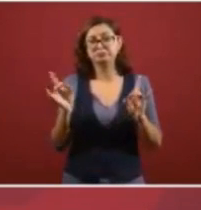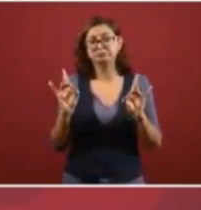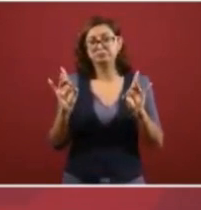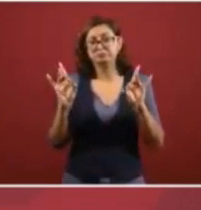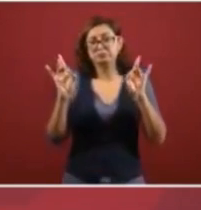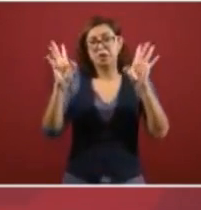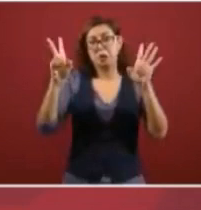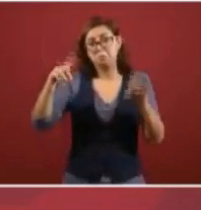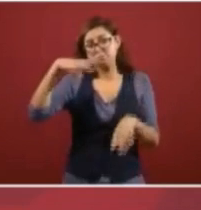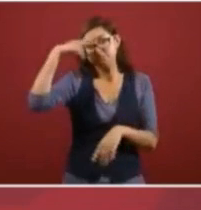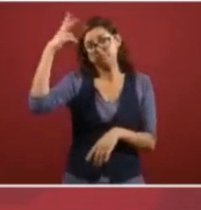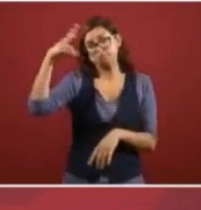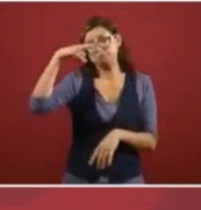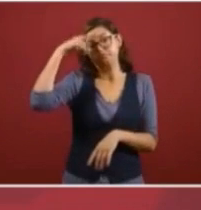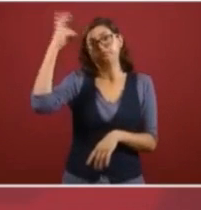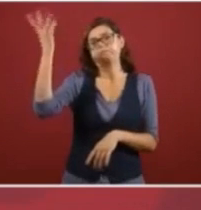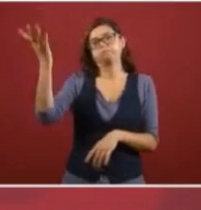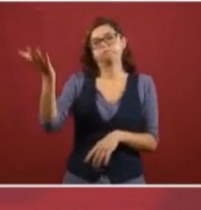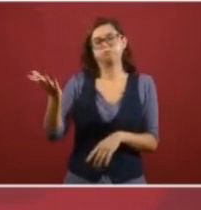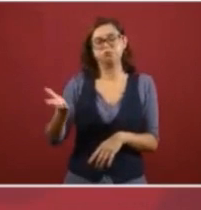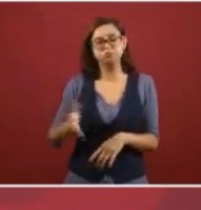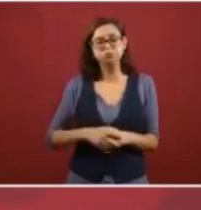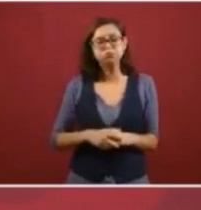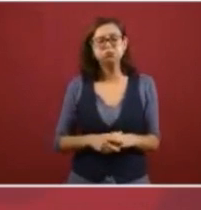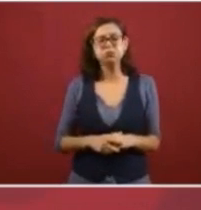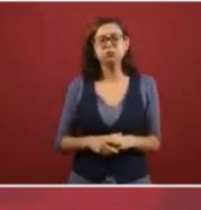parece indicar